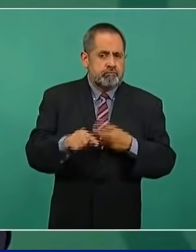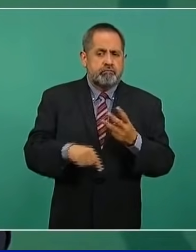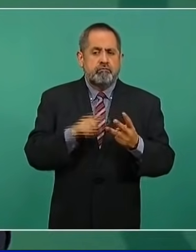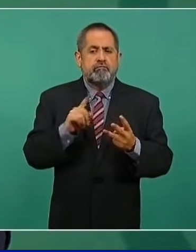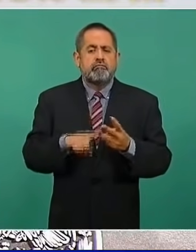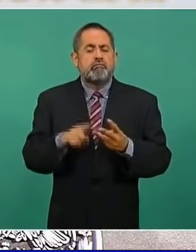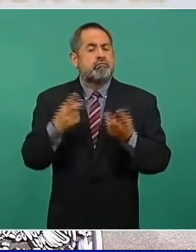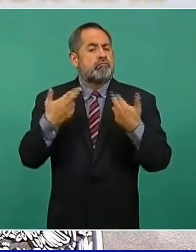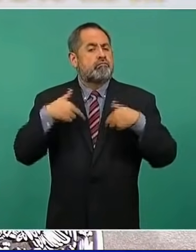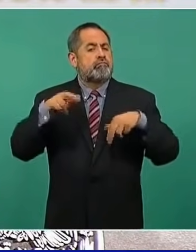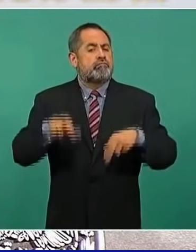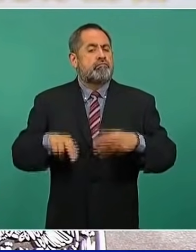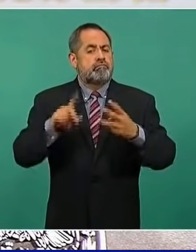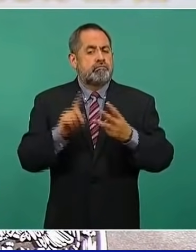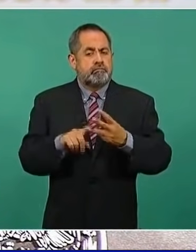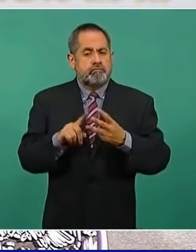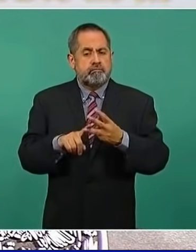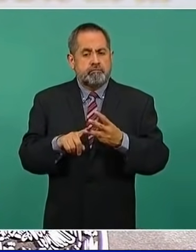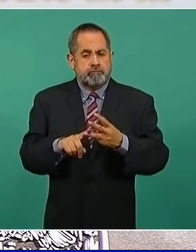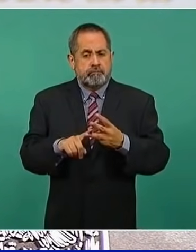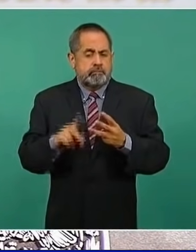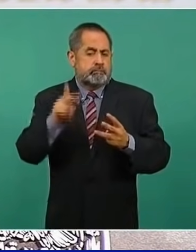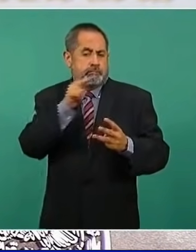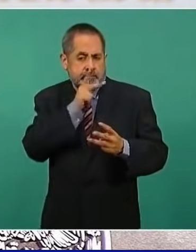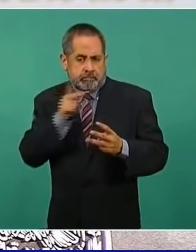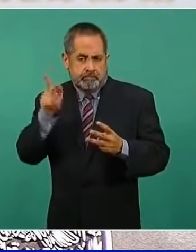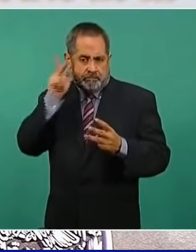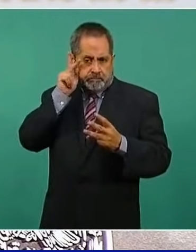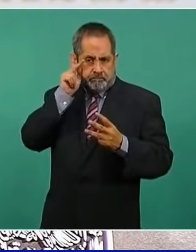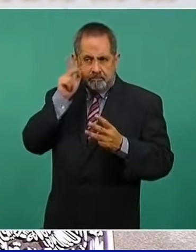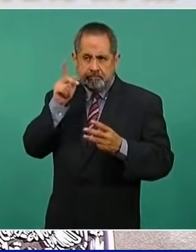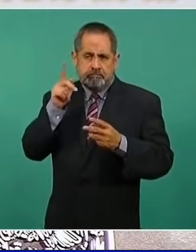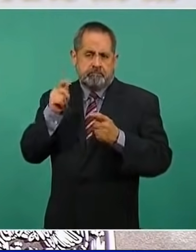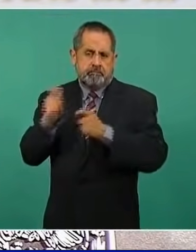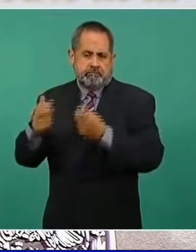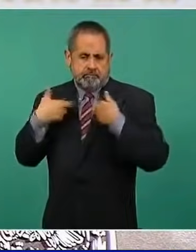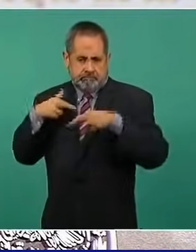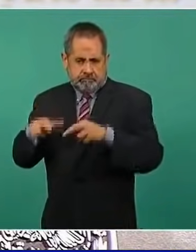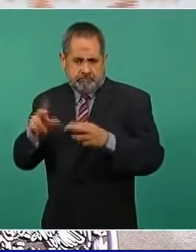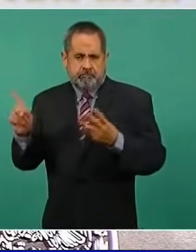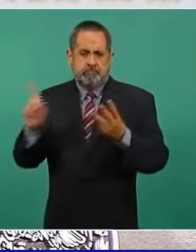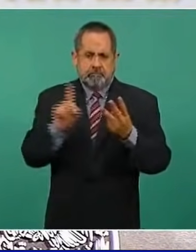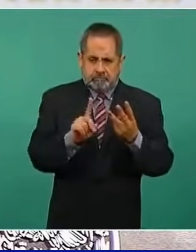viene un representante del Papa Francisco, en fin,